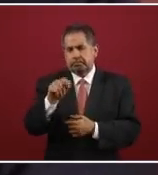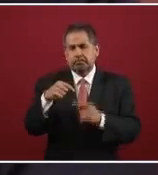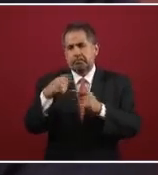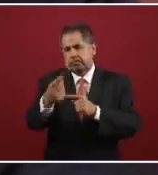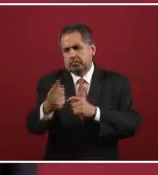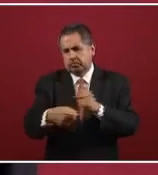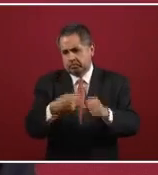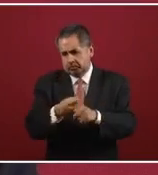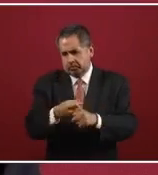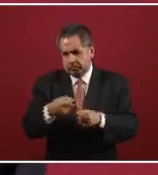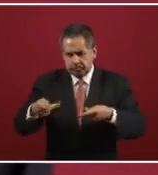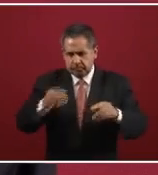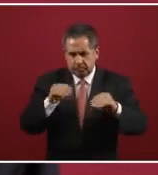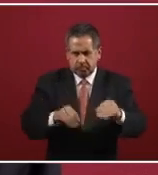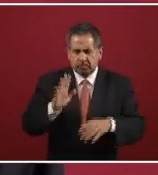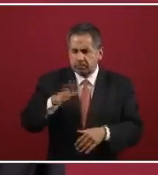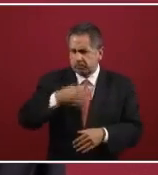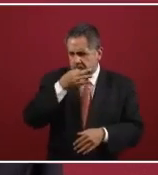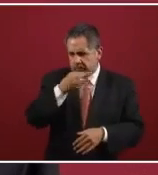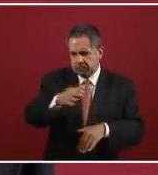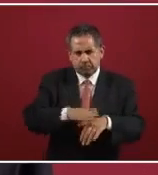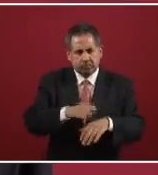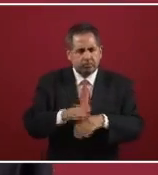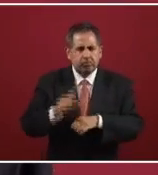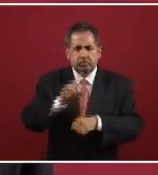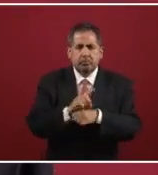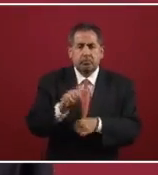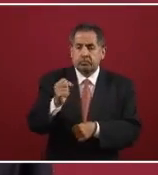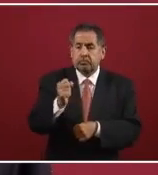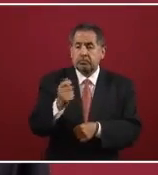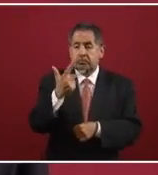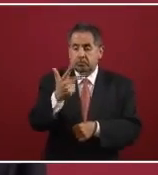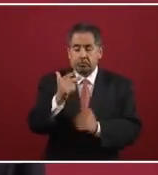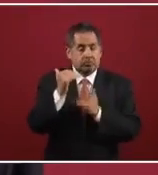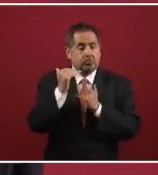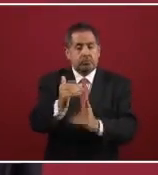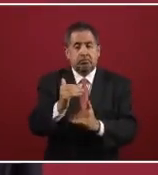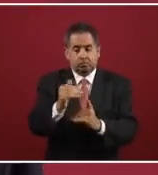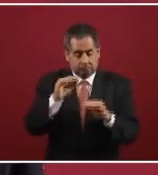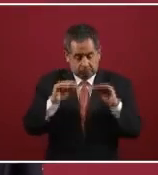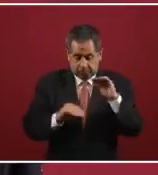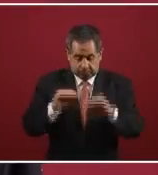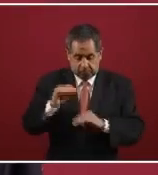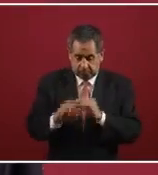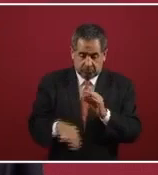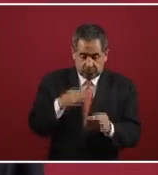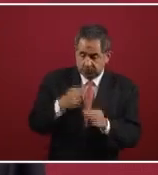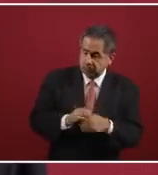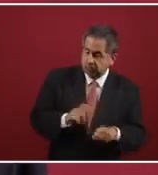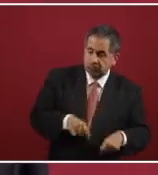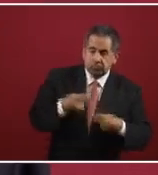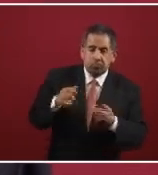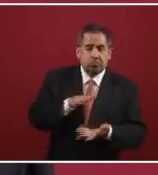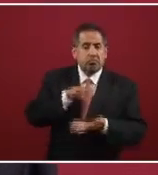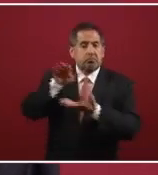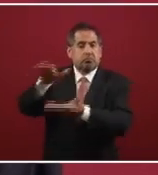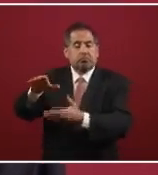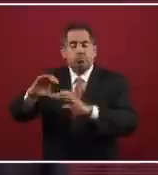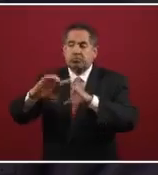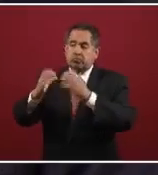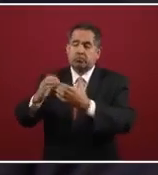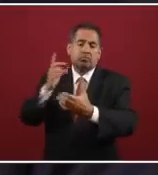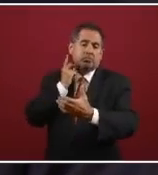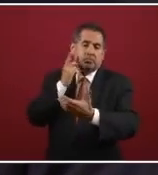el año próximo les comentaba que el día 8 de septiembre tenemos que presentar al congreso